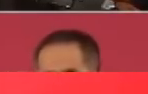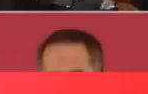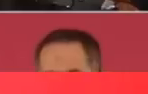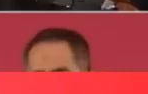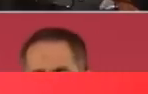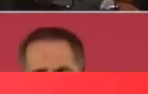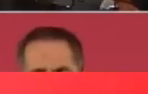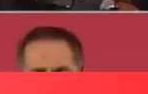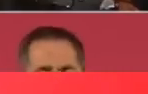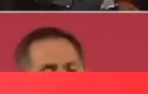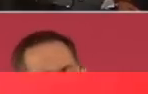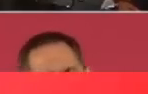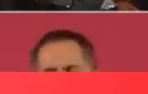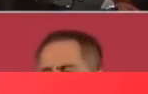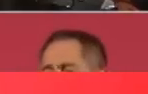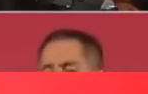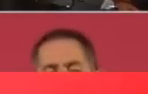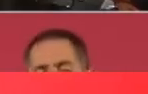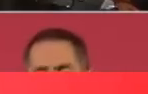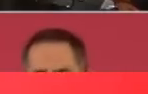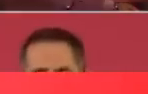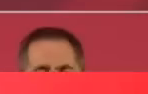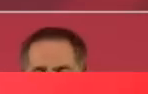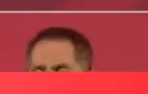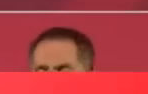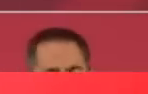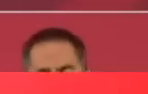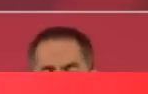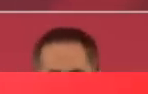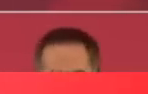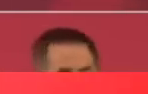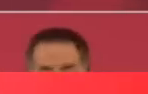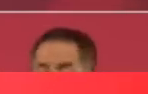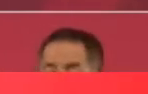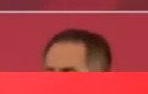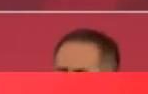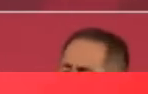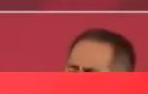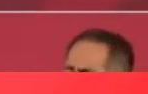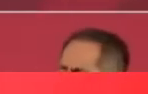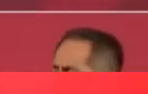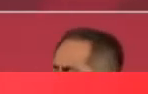propuesto por fox y calderón voto en contra